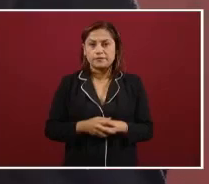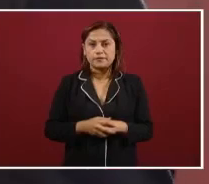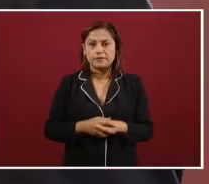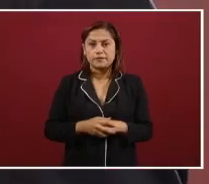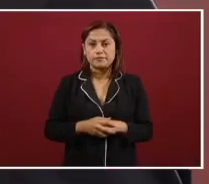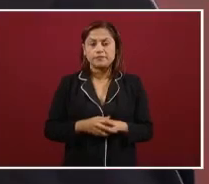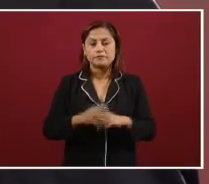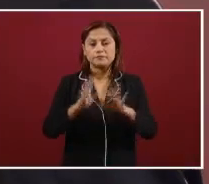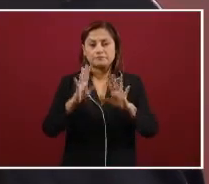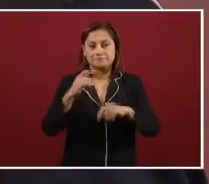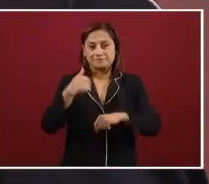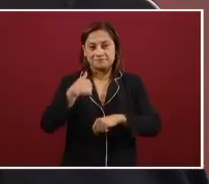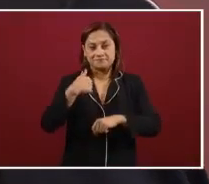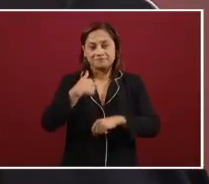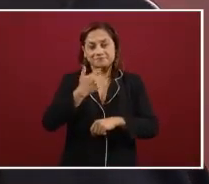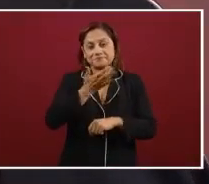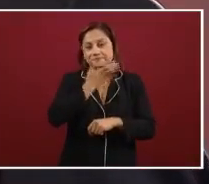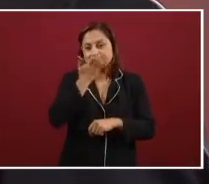la política